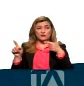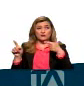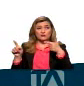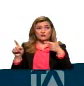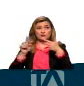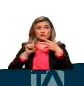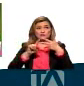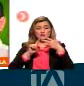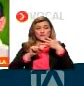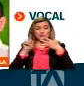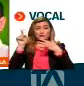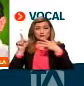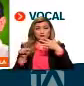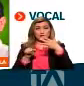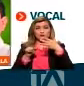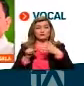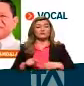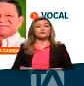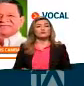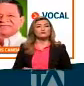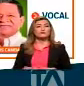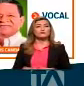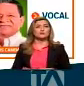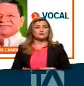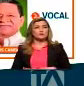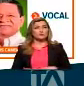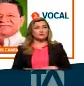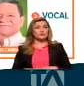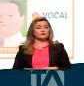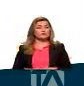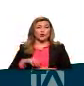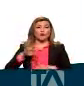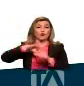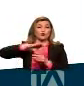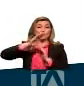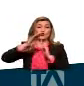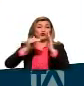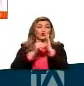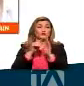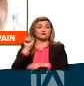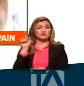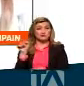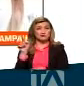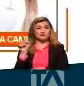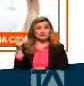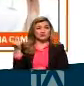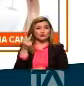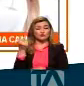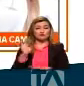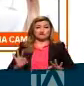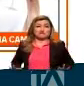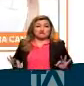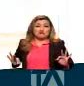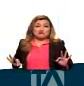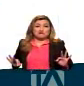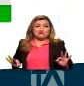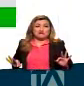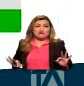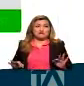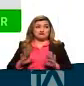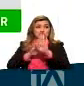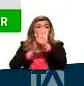y los vocales Ana Belén Marín y Carlos Cambala, de Alianza País. Patricio Donoso y Rina Campaín, de Creo, se abstuvieron, y solo votó